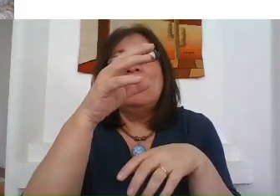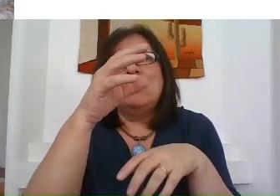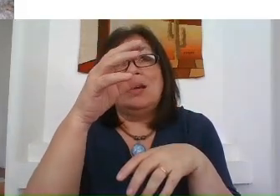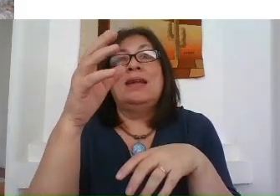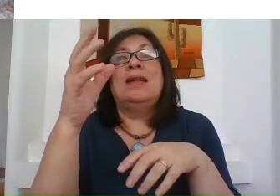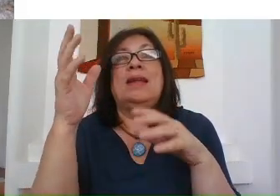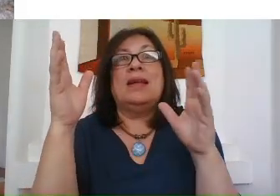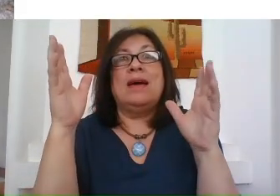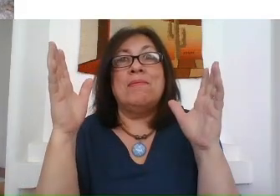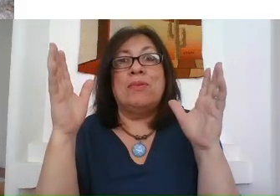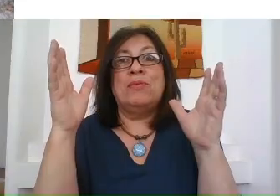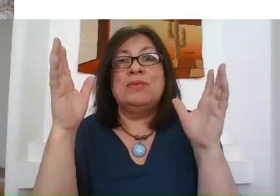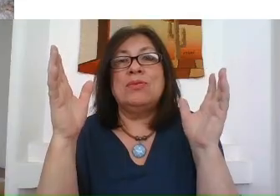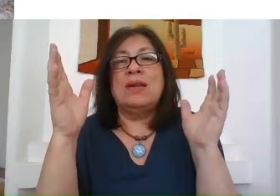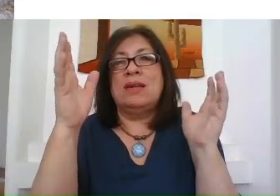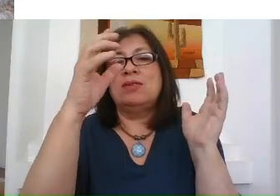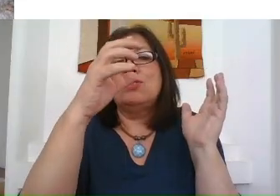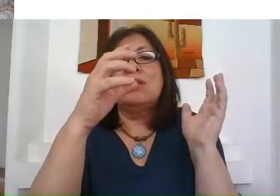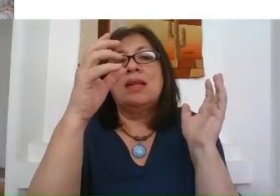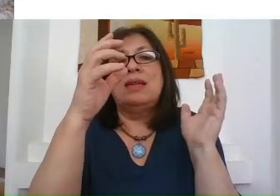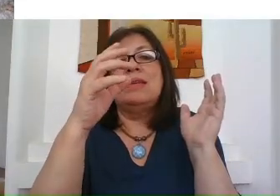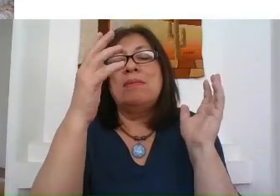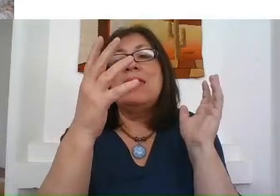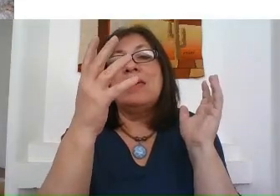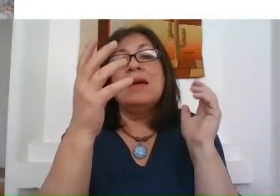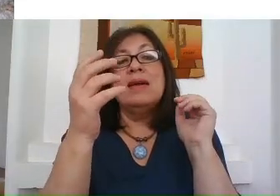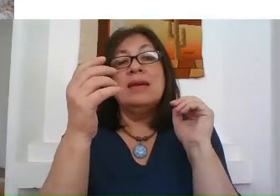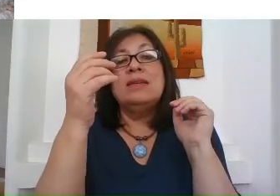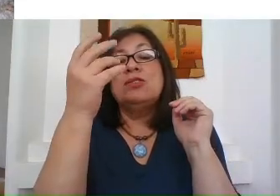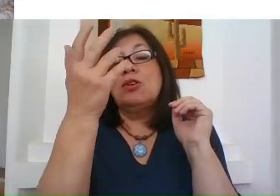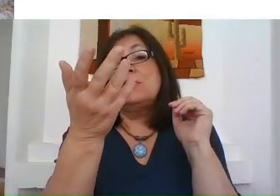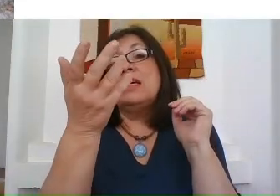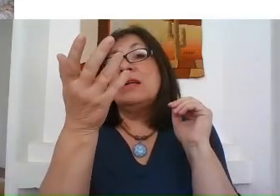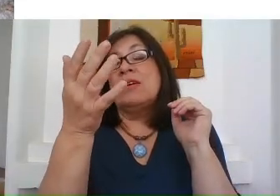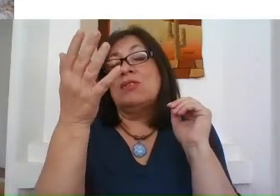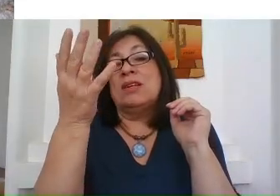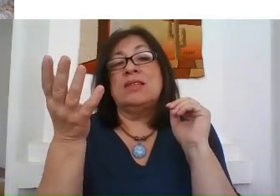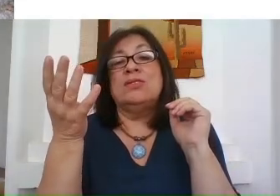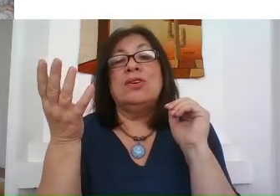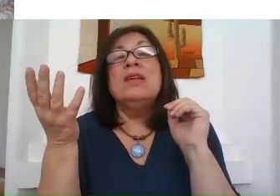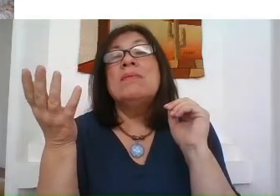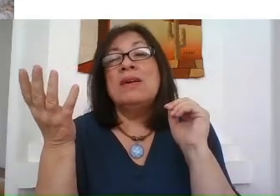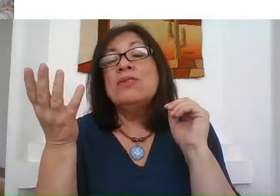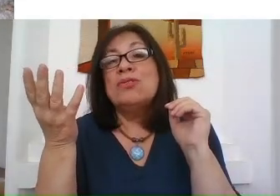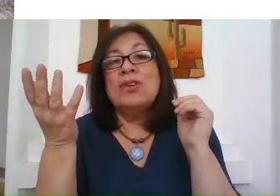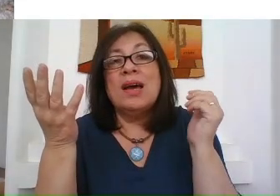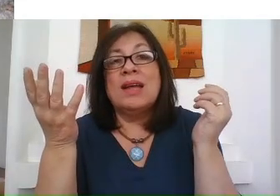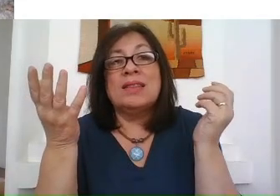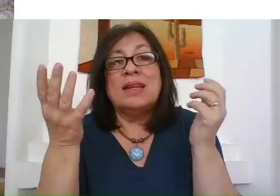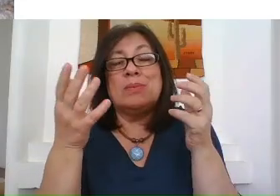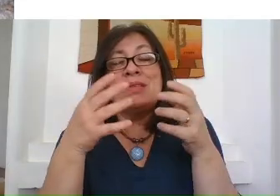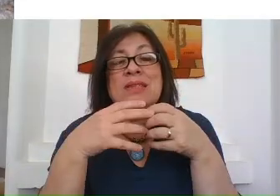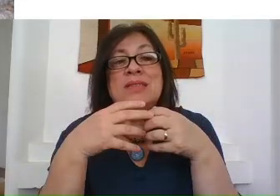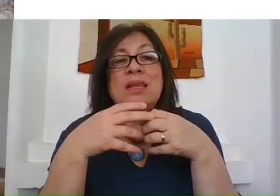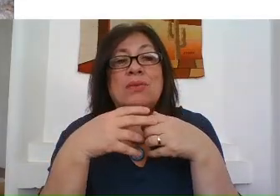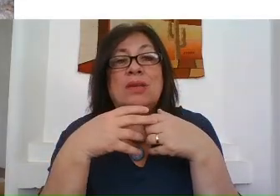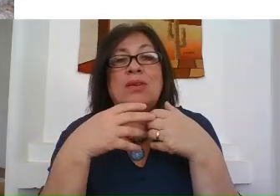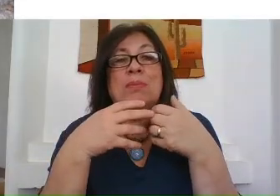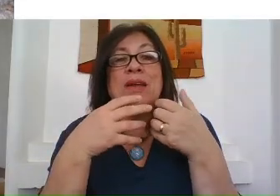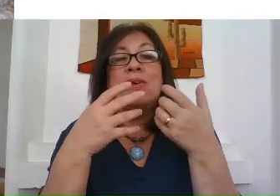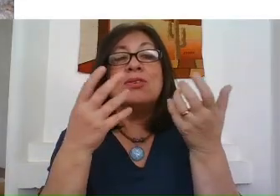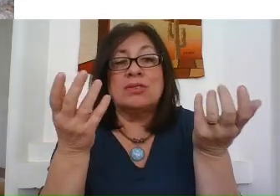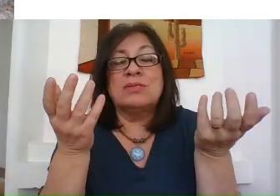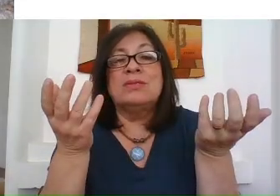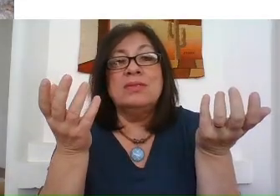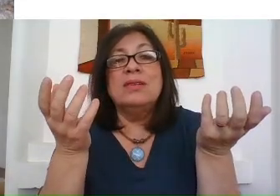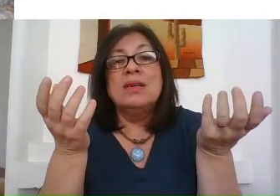la mano en el campo visual, en la zona de la línea media, y se observa con atención la mano, estoy ante la presencia de un